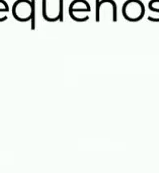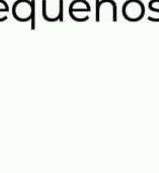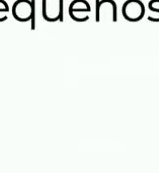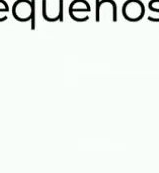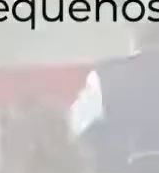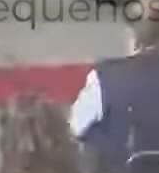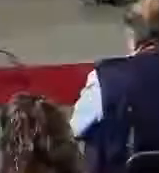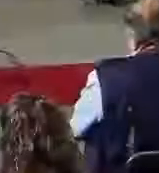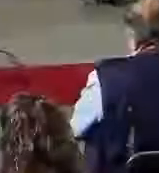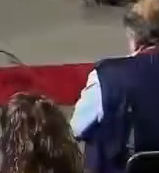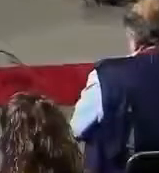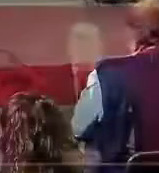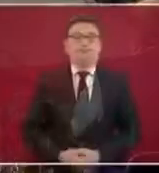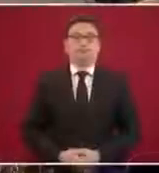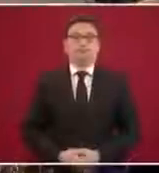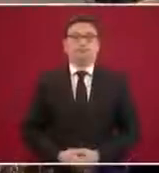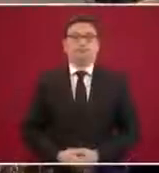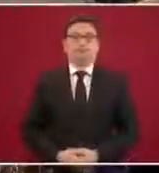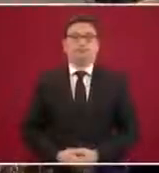más vulnerables.